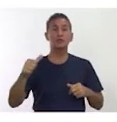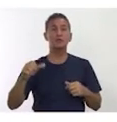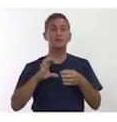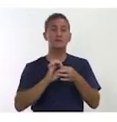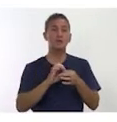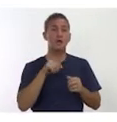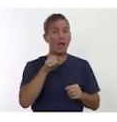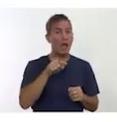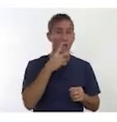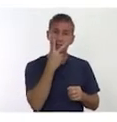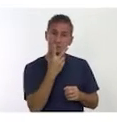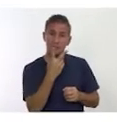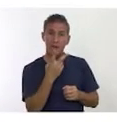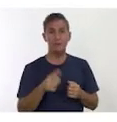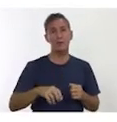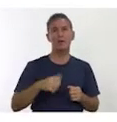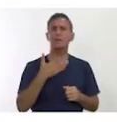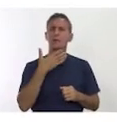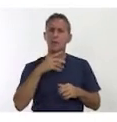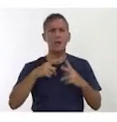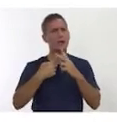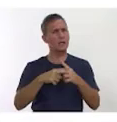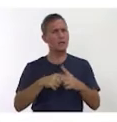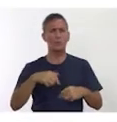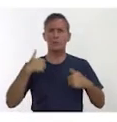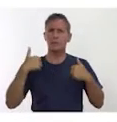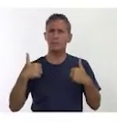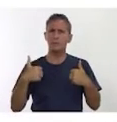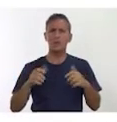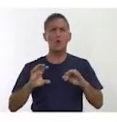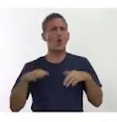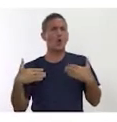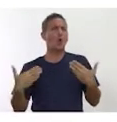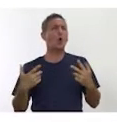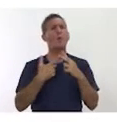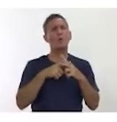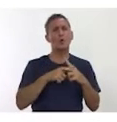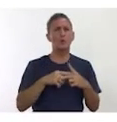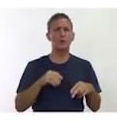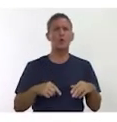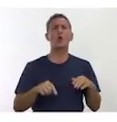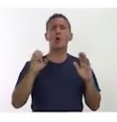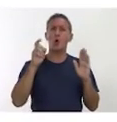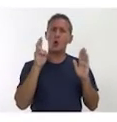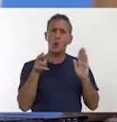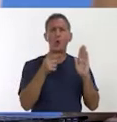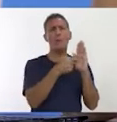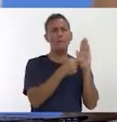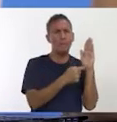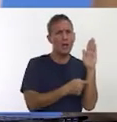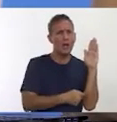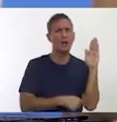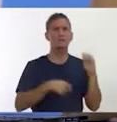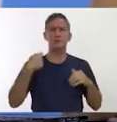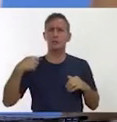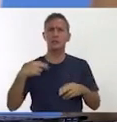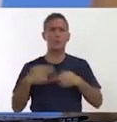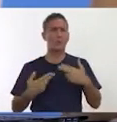grado. Ahí aparece muy bien resuelto cómo resolver, cómo hacer, qué pasos tenemos que